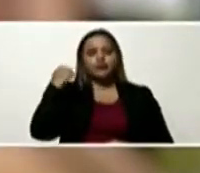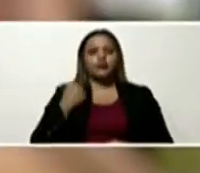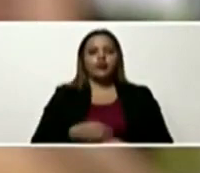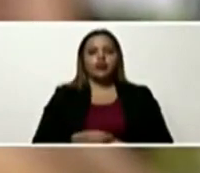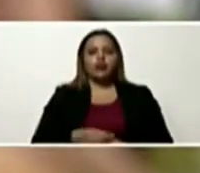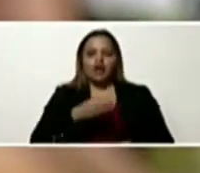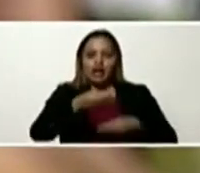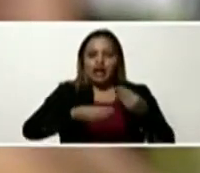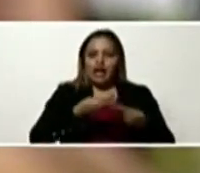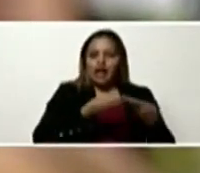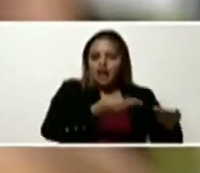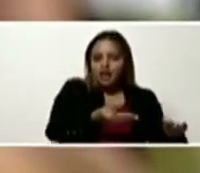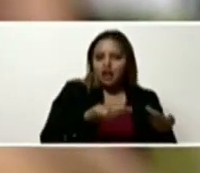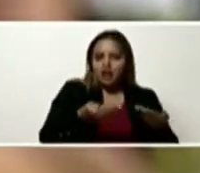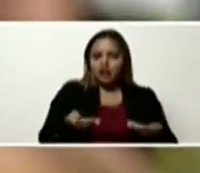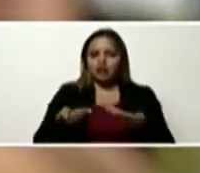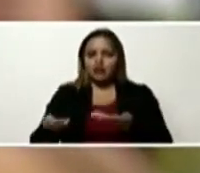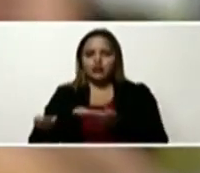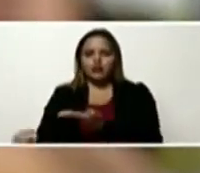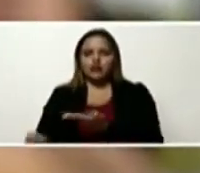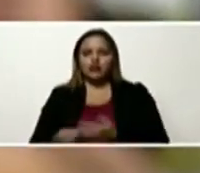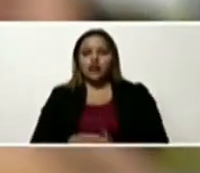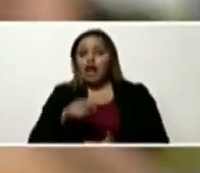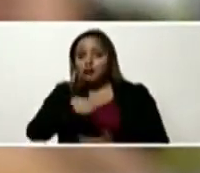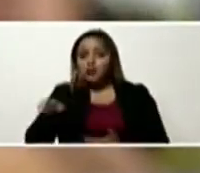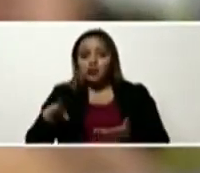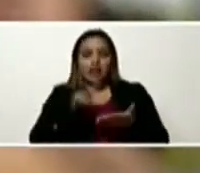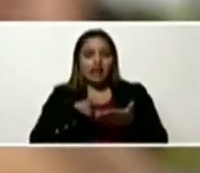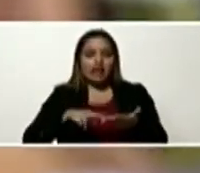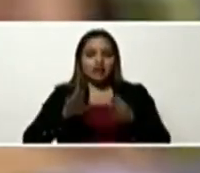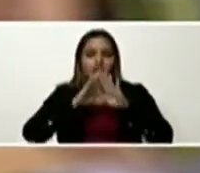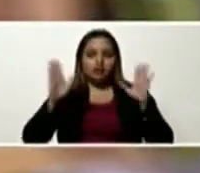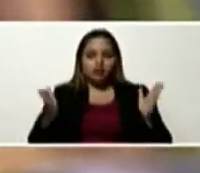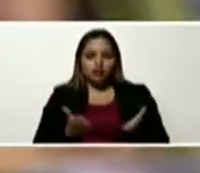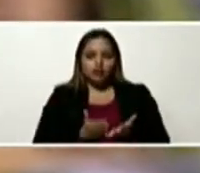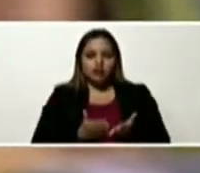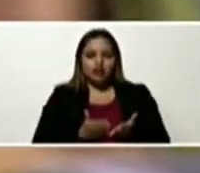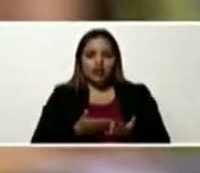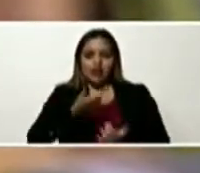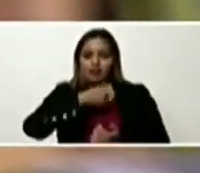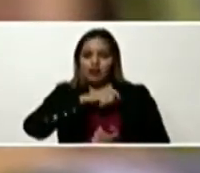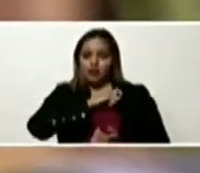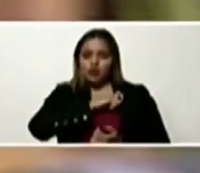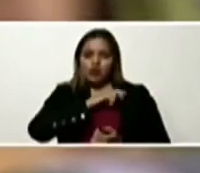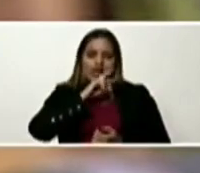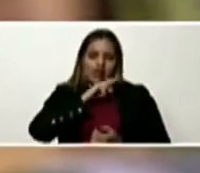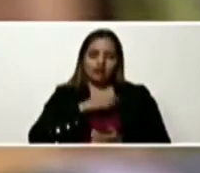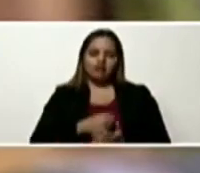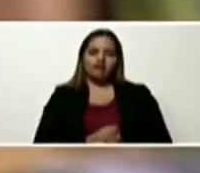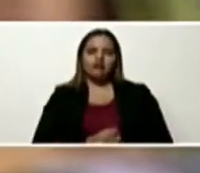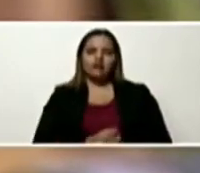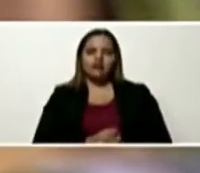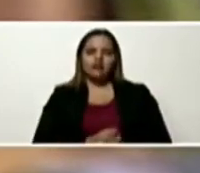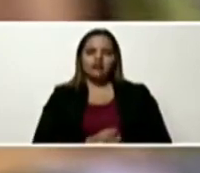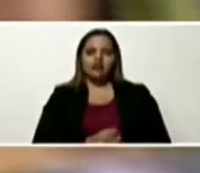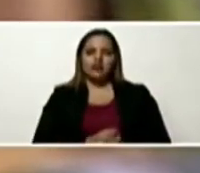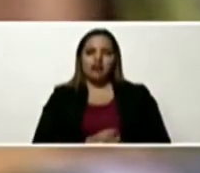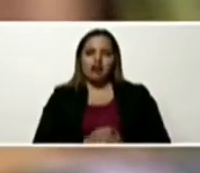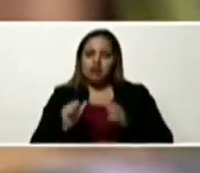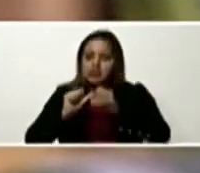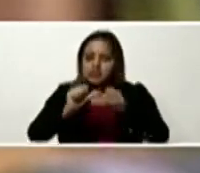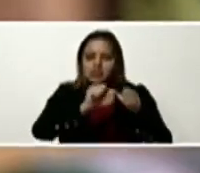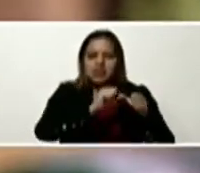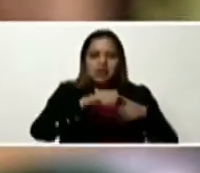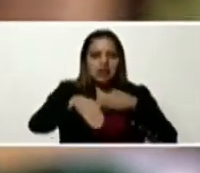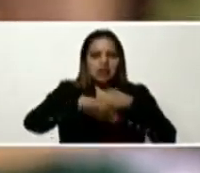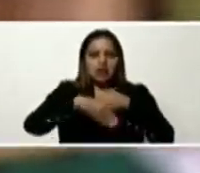regalarle a los lectores del mundo en español que me siguen por las redes